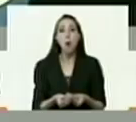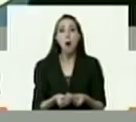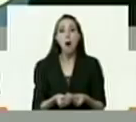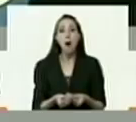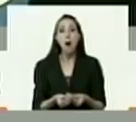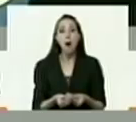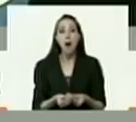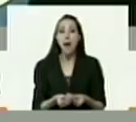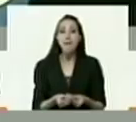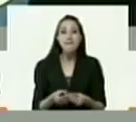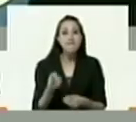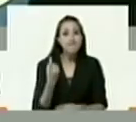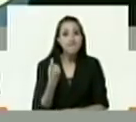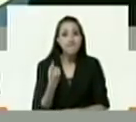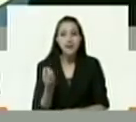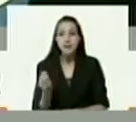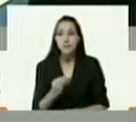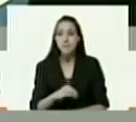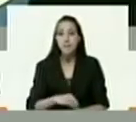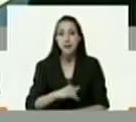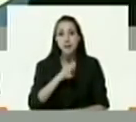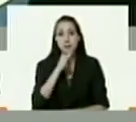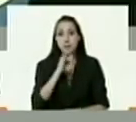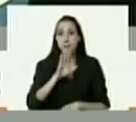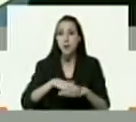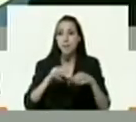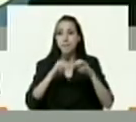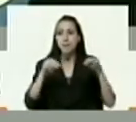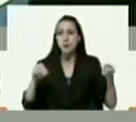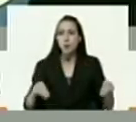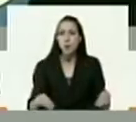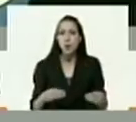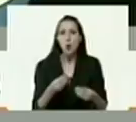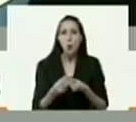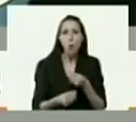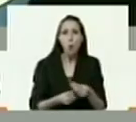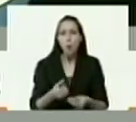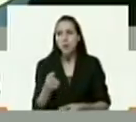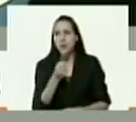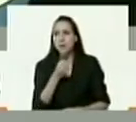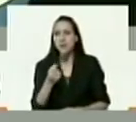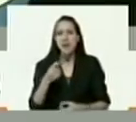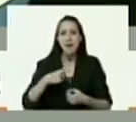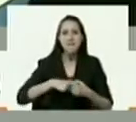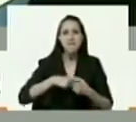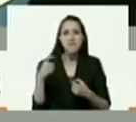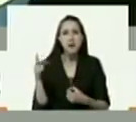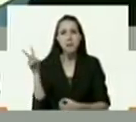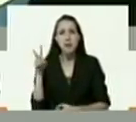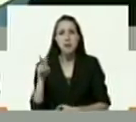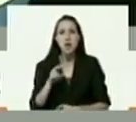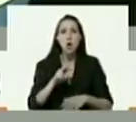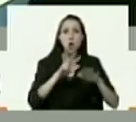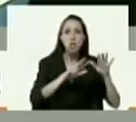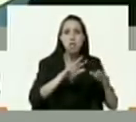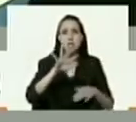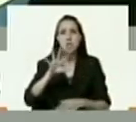falto de rigor. Una metodología absurda de entrevistas de fuera de Venezuela en un